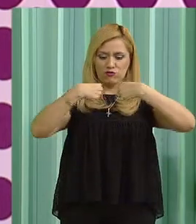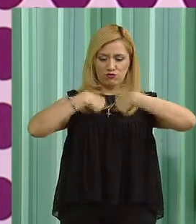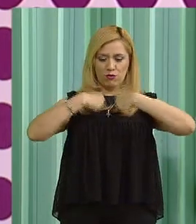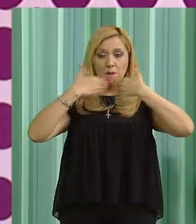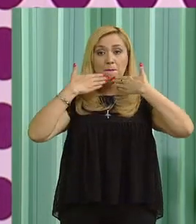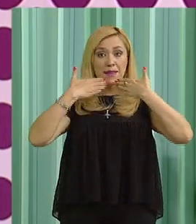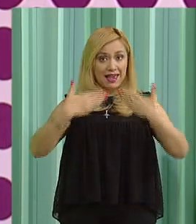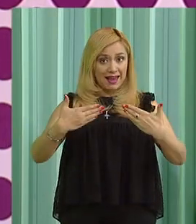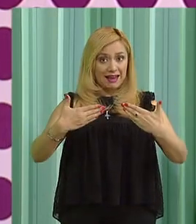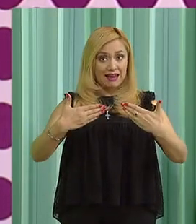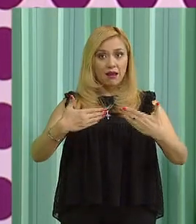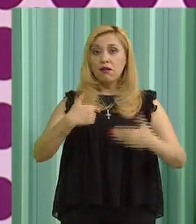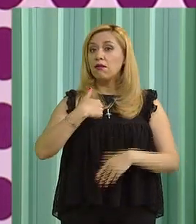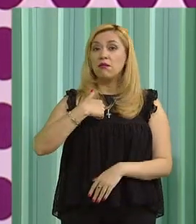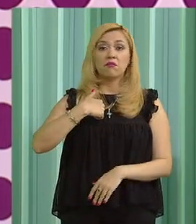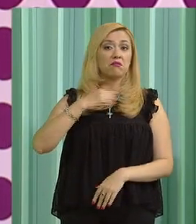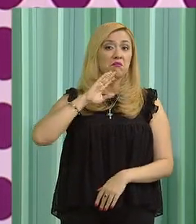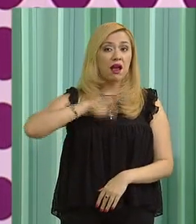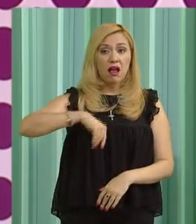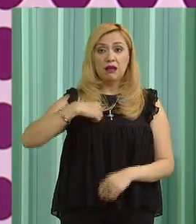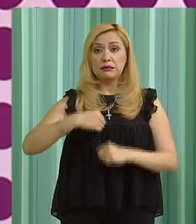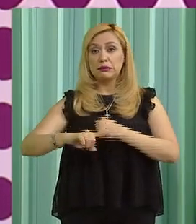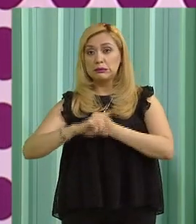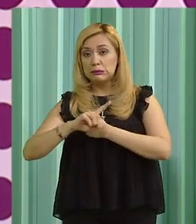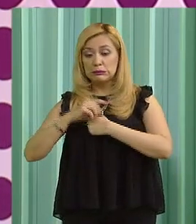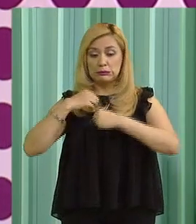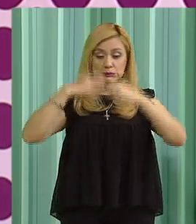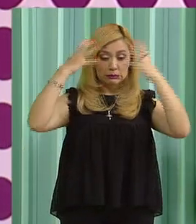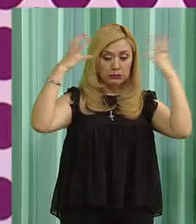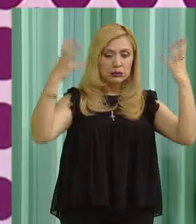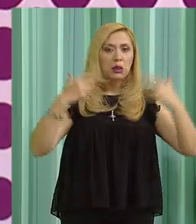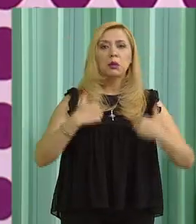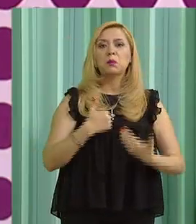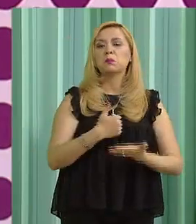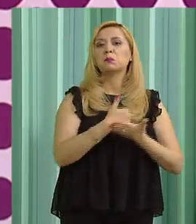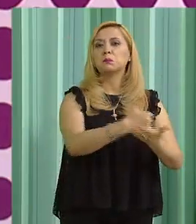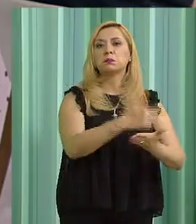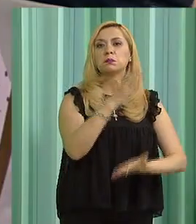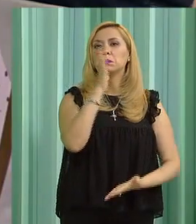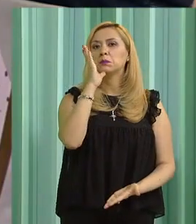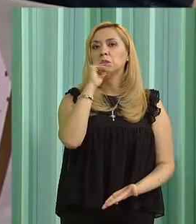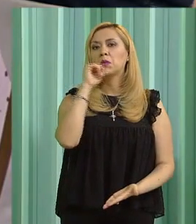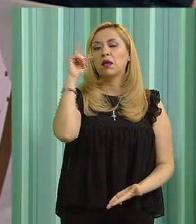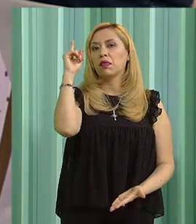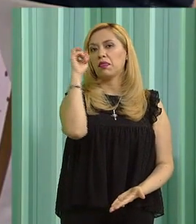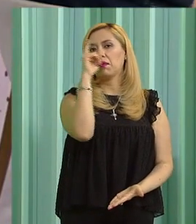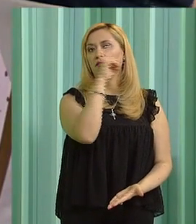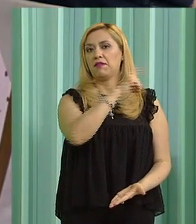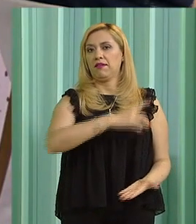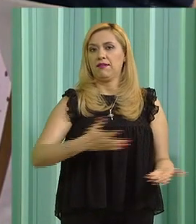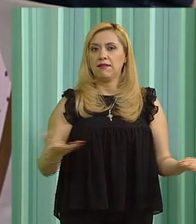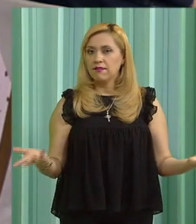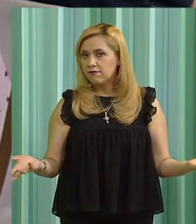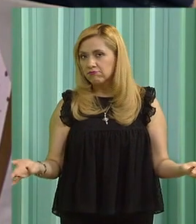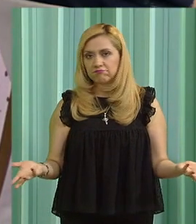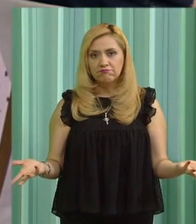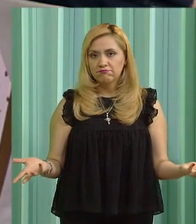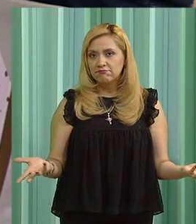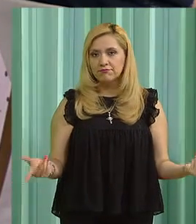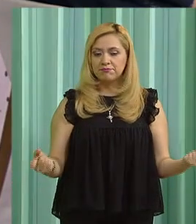Si yo no estoy bien, si no me estoy atendiendo, entonces más difícilmente voy a poder